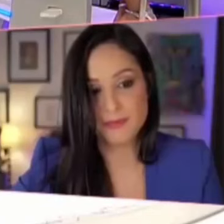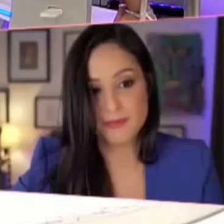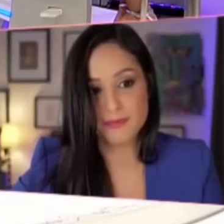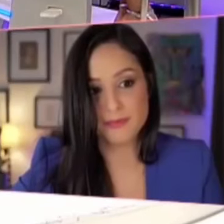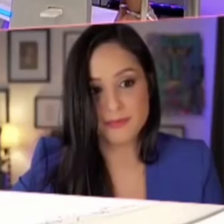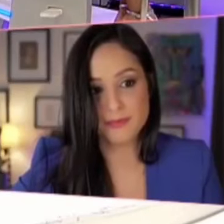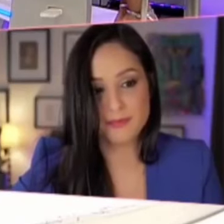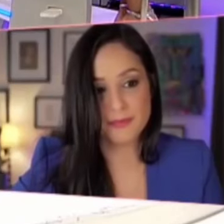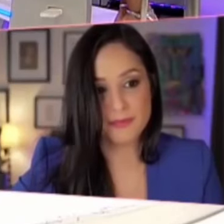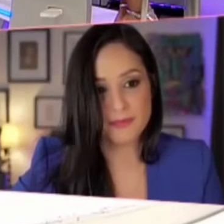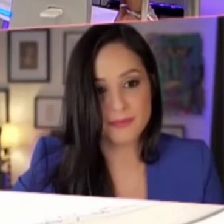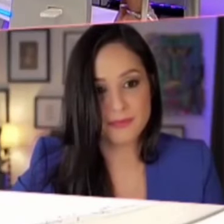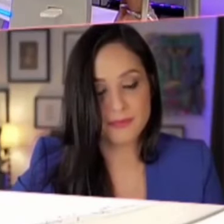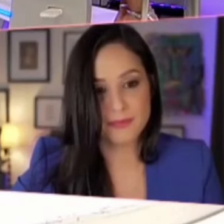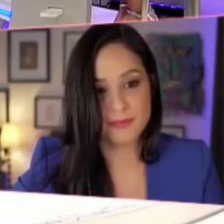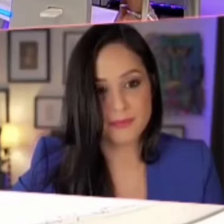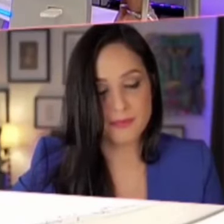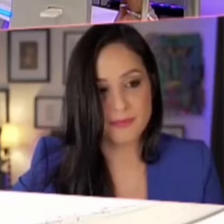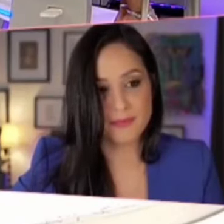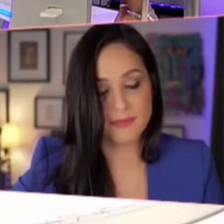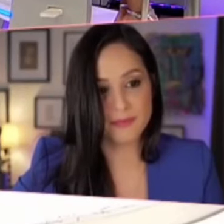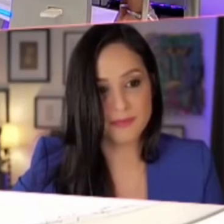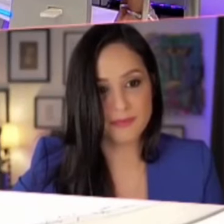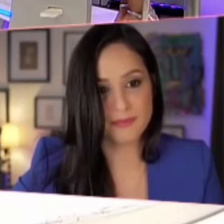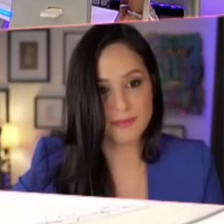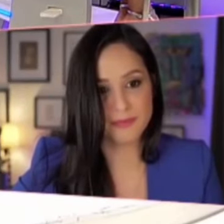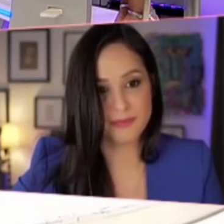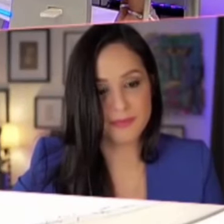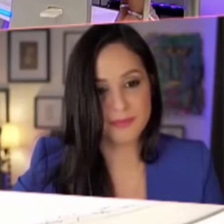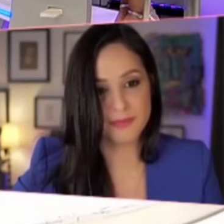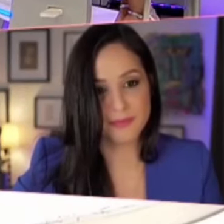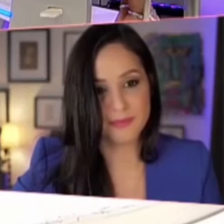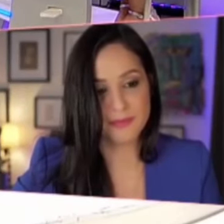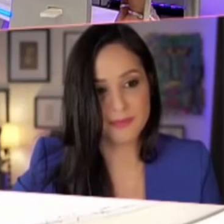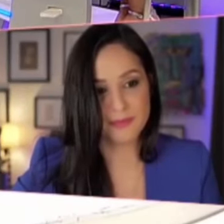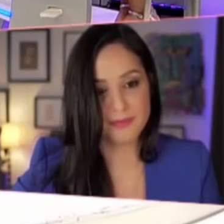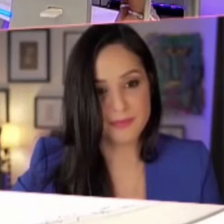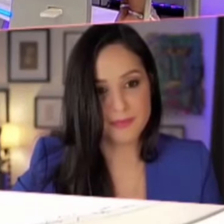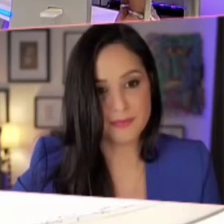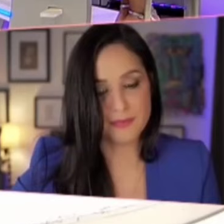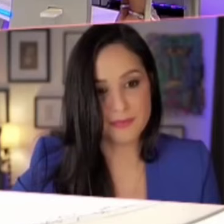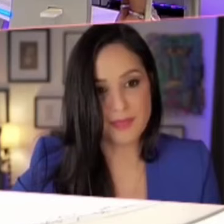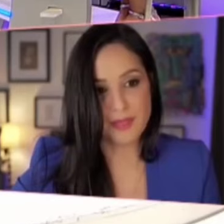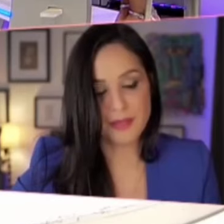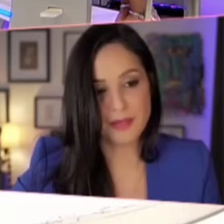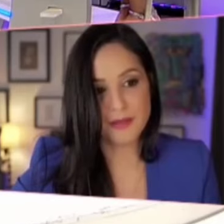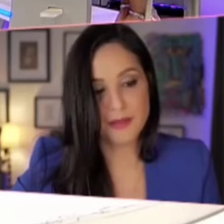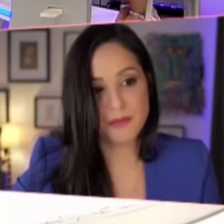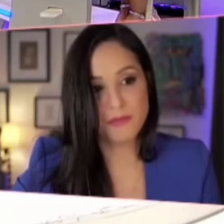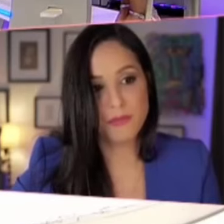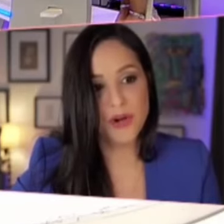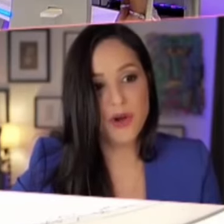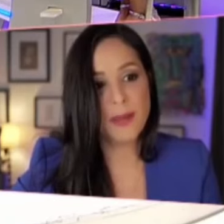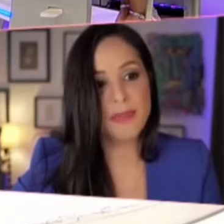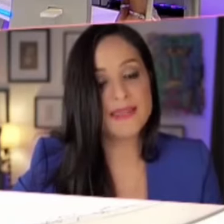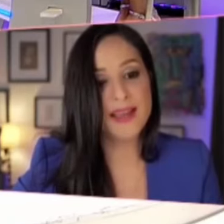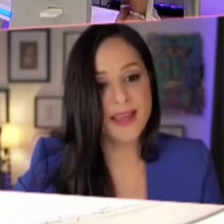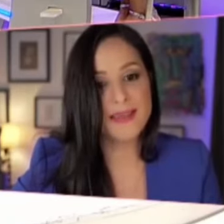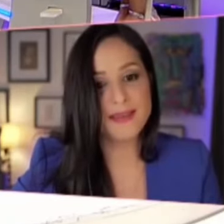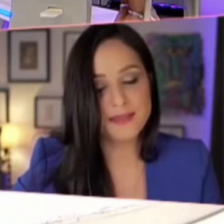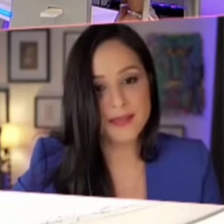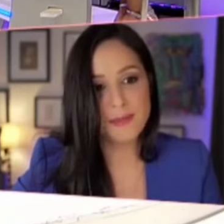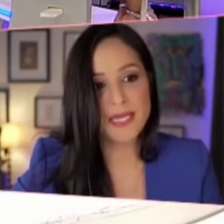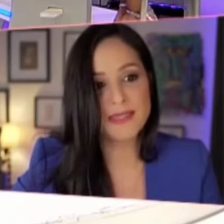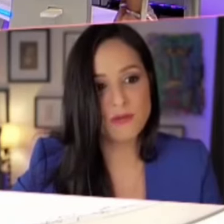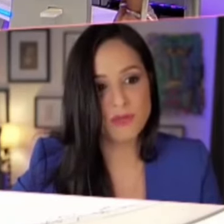ser peor o mejor para el empleado doméstico, porque al final van a ser muchas las familias que no van a poder cumplir. van poder cumplir todas las